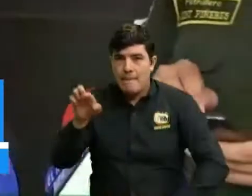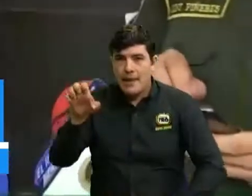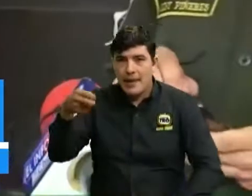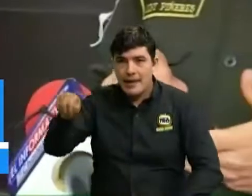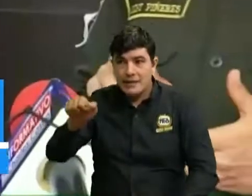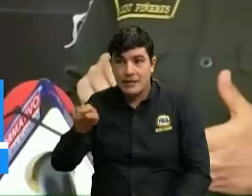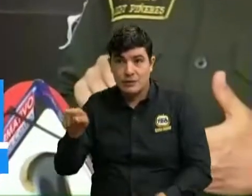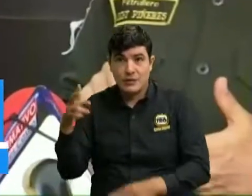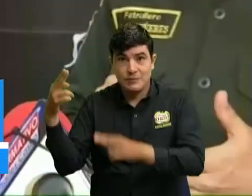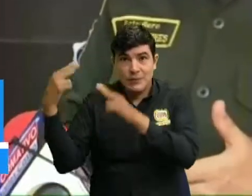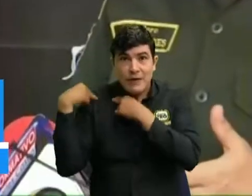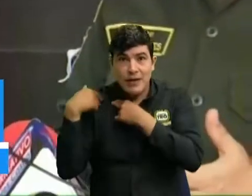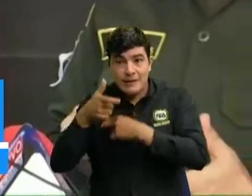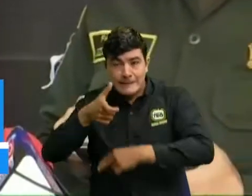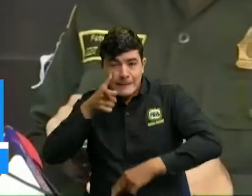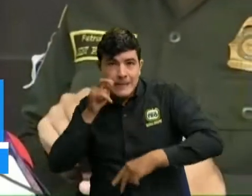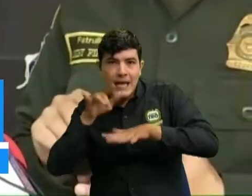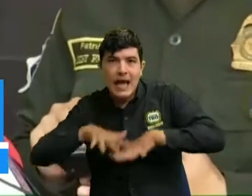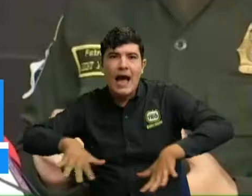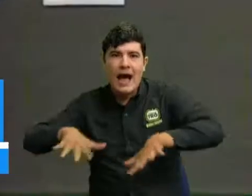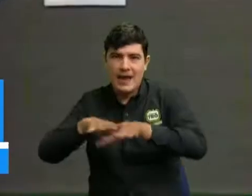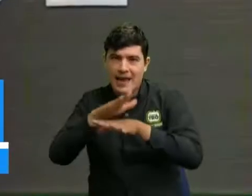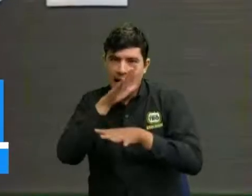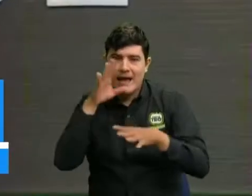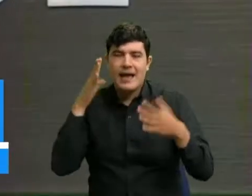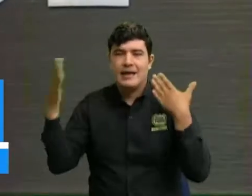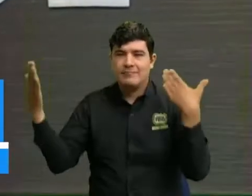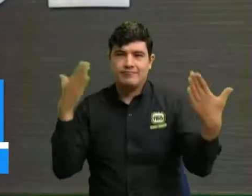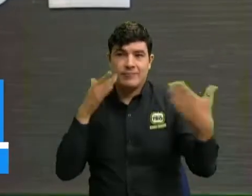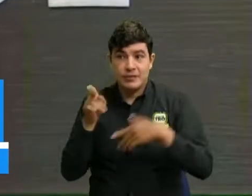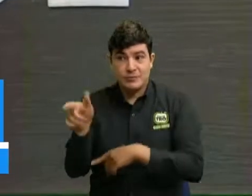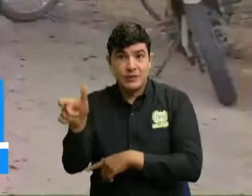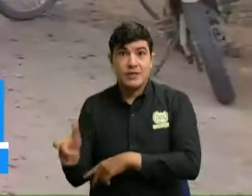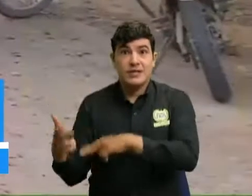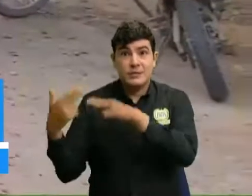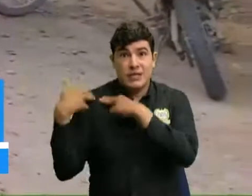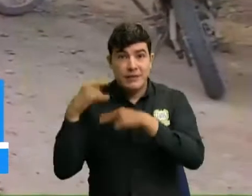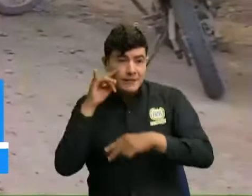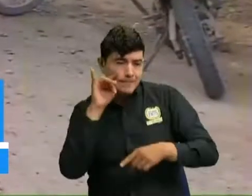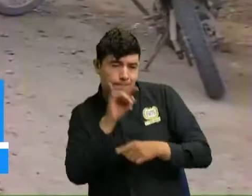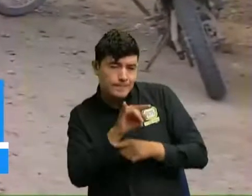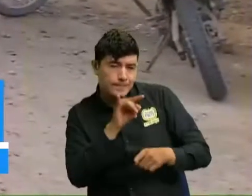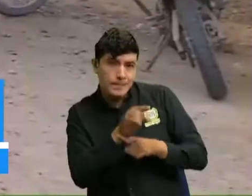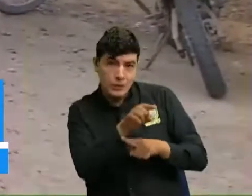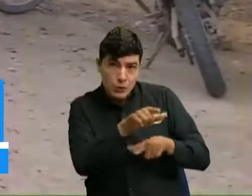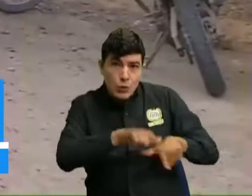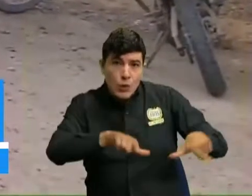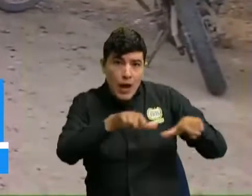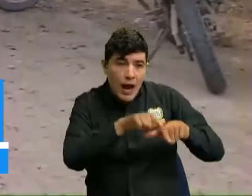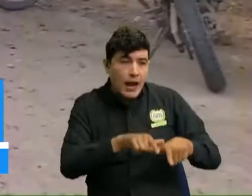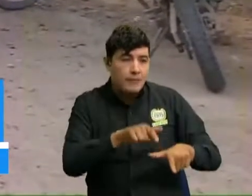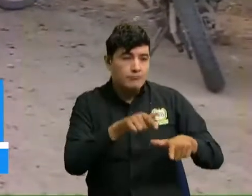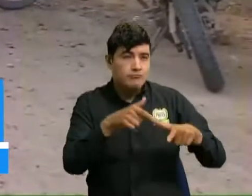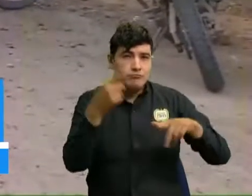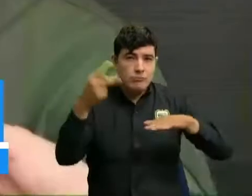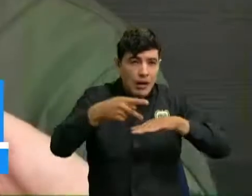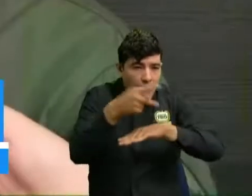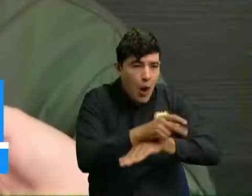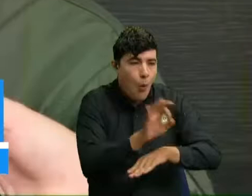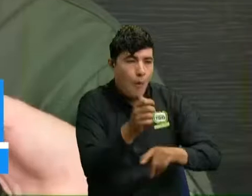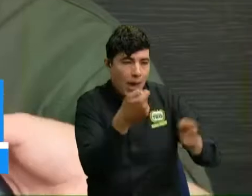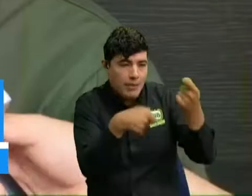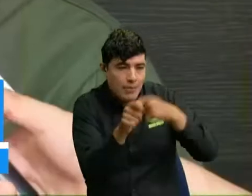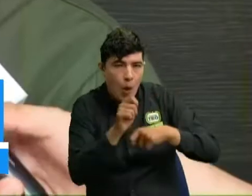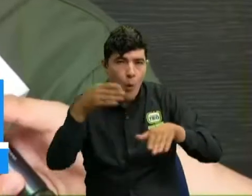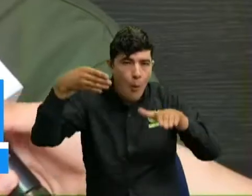zona rural, quien tiene la tarea de hacerle frente a la violencia provocada por grupos armados en el dominio de las rutas del narcotráfico. En los